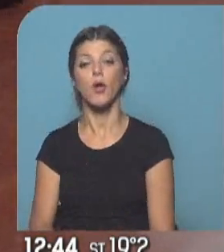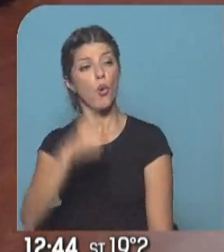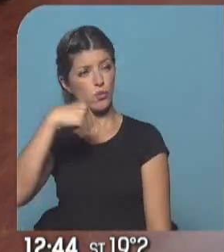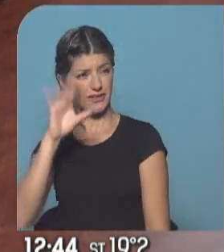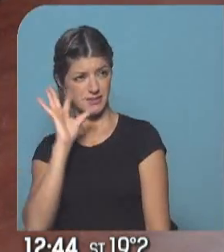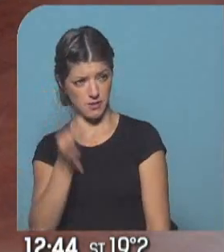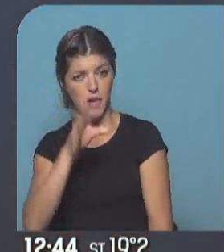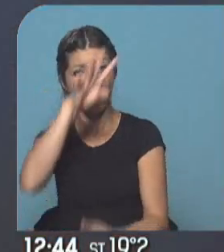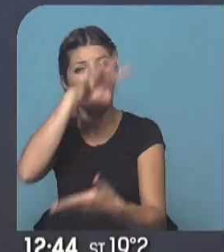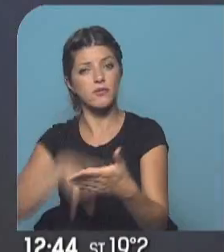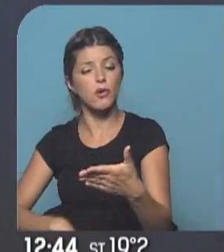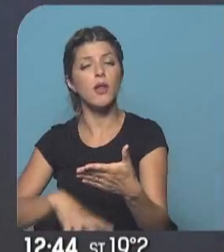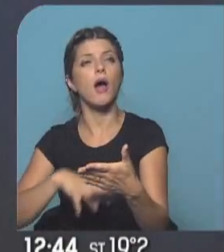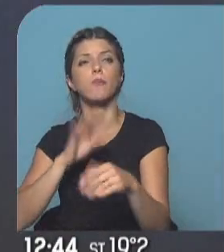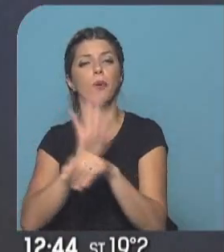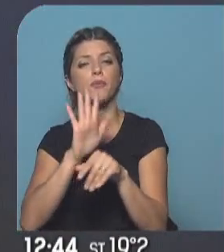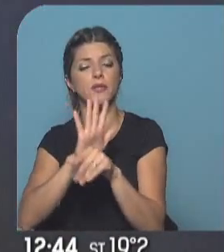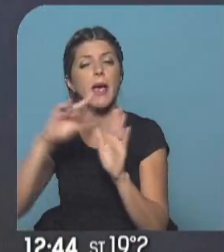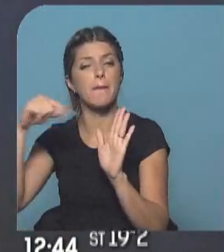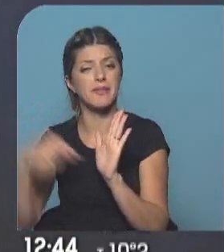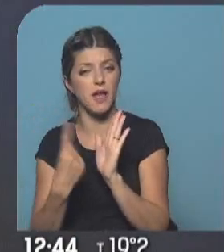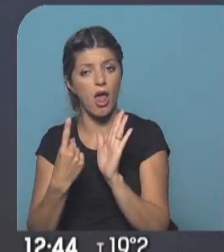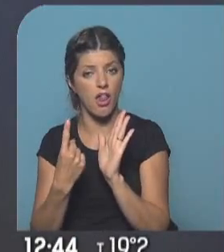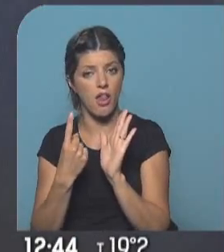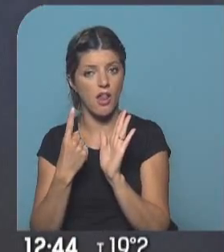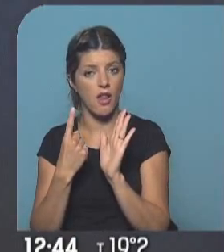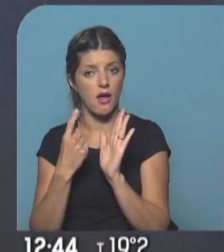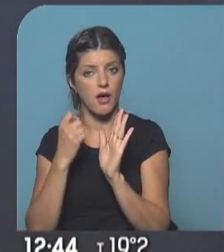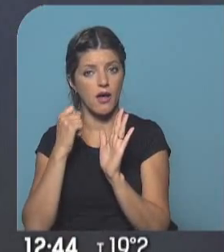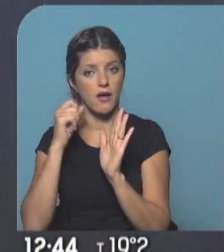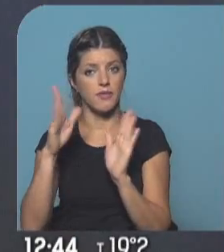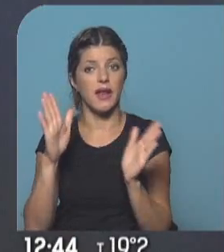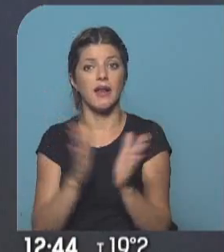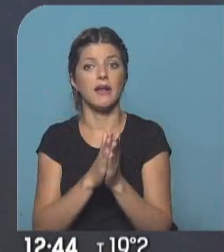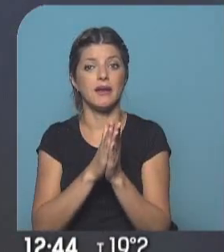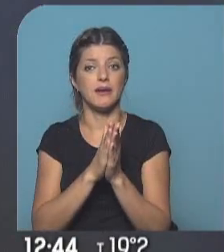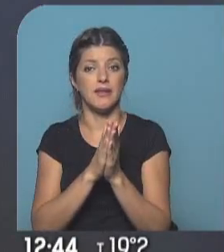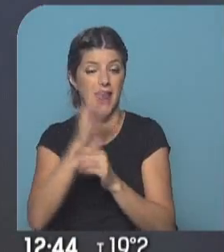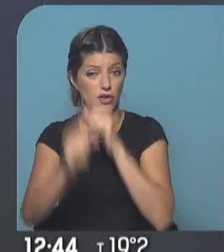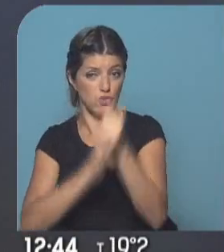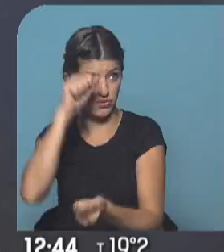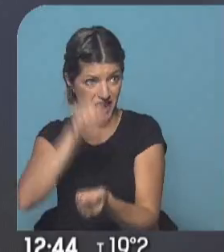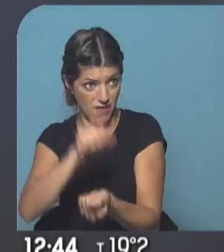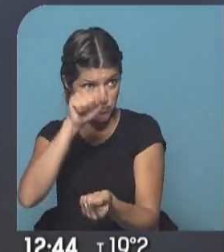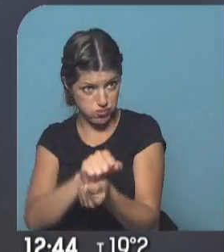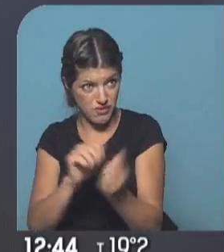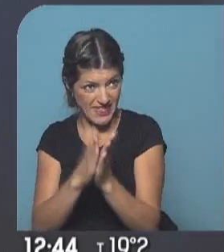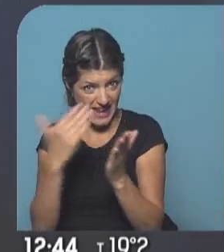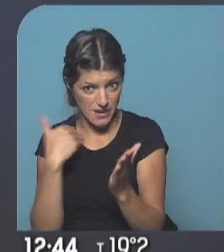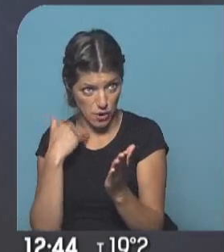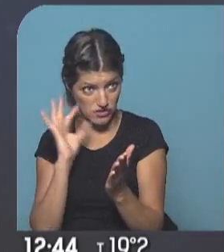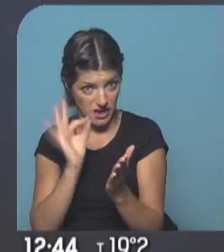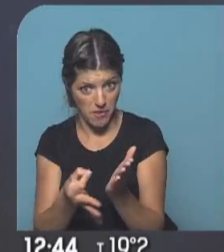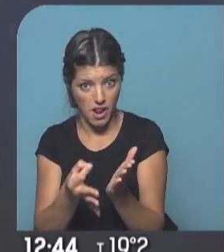además es como la capital, en las últimas décadas se convirtió en la capital del libro en español, digamos, de la industria editorial española. Y esto es a